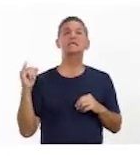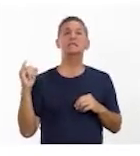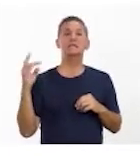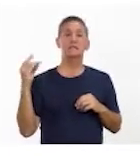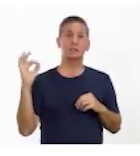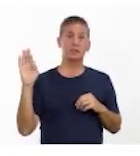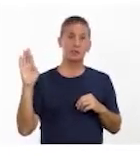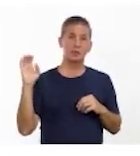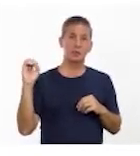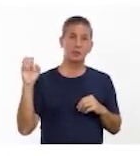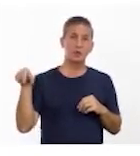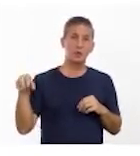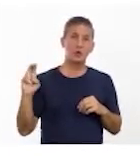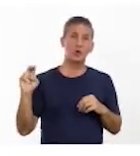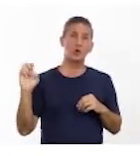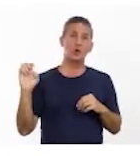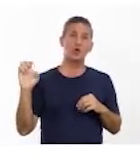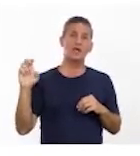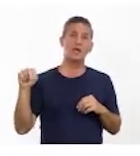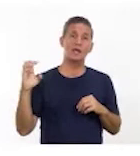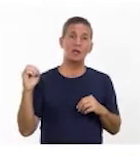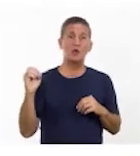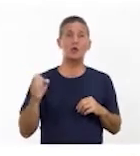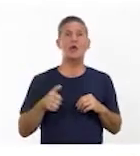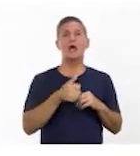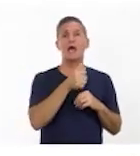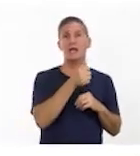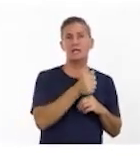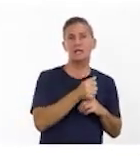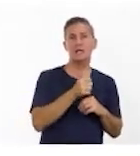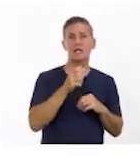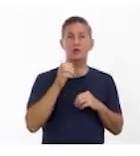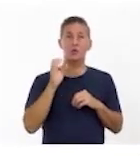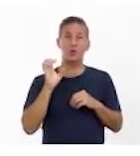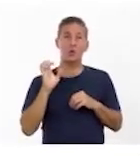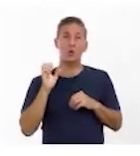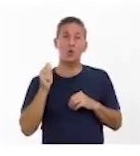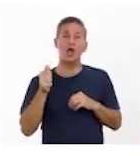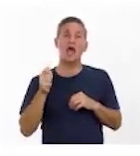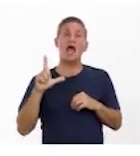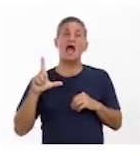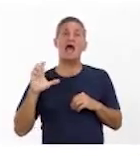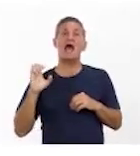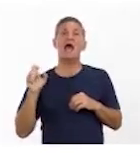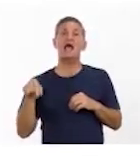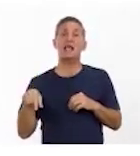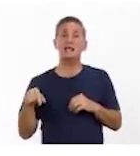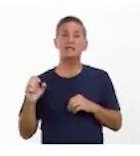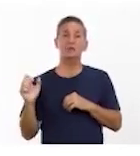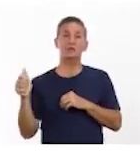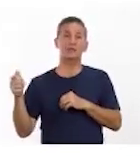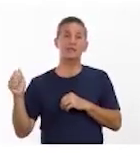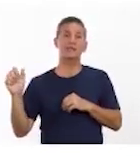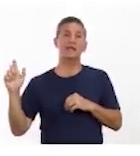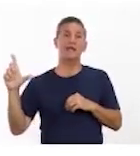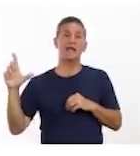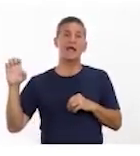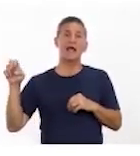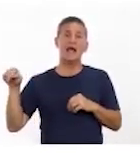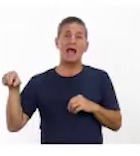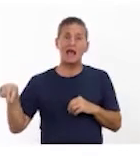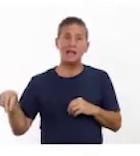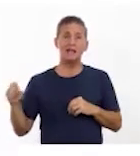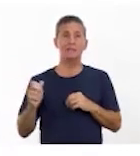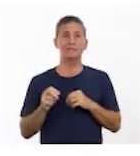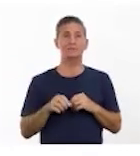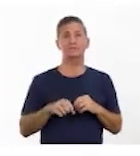hidrocarburos. Tenemos los alcanos, alquenos y alquinos. En el caso de los alcanos le traemos el ejemplo